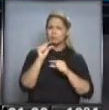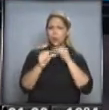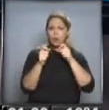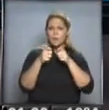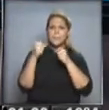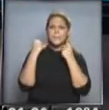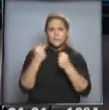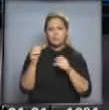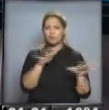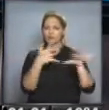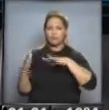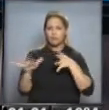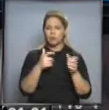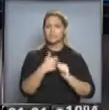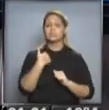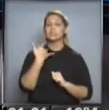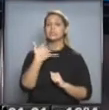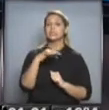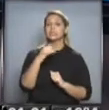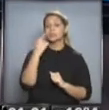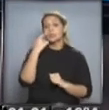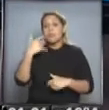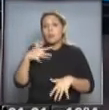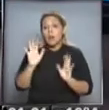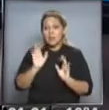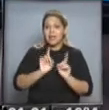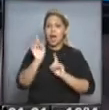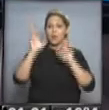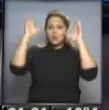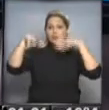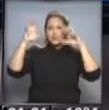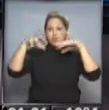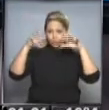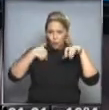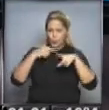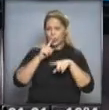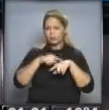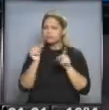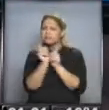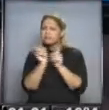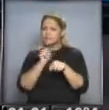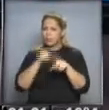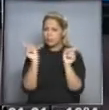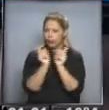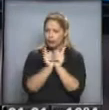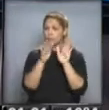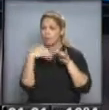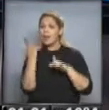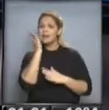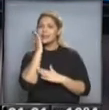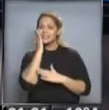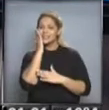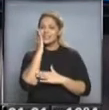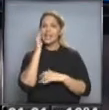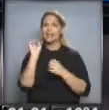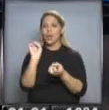su intensidad del sector sur y no hay que descartar la posibilidad de alguna precipitación aislada de muy corta duración porque ya a partir de la tarde el